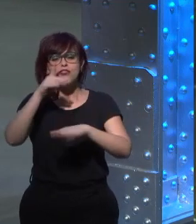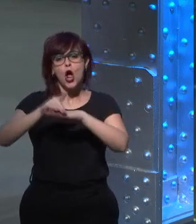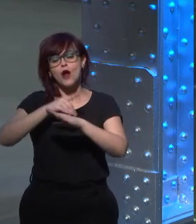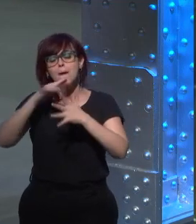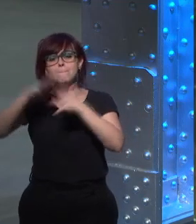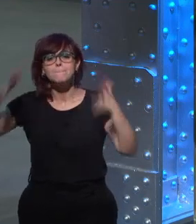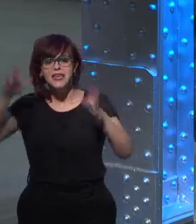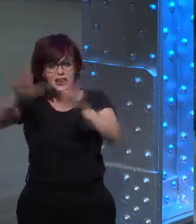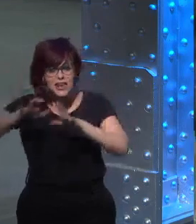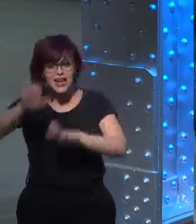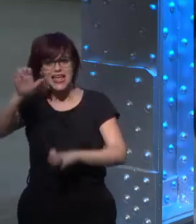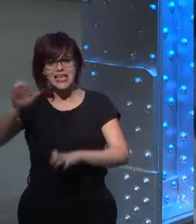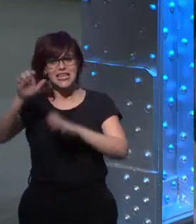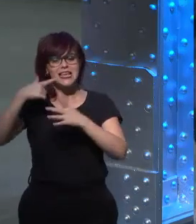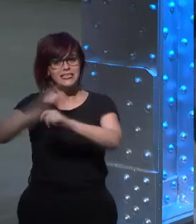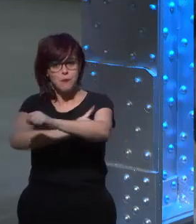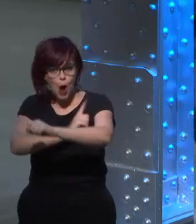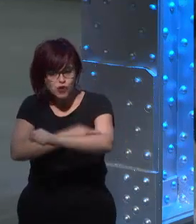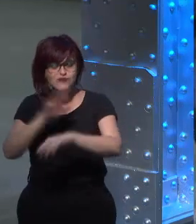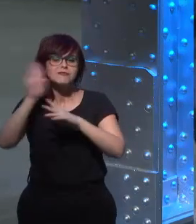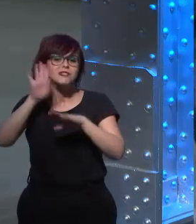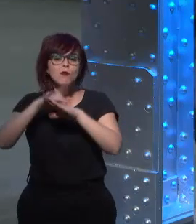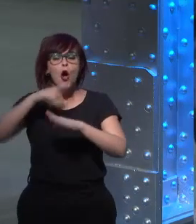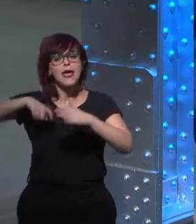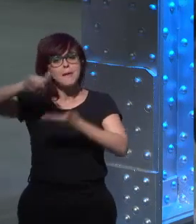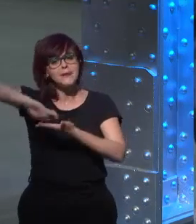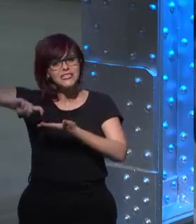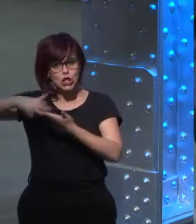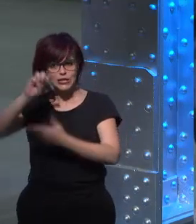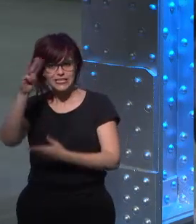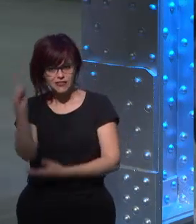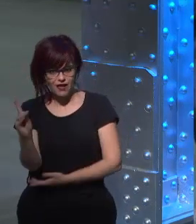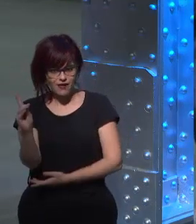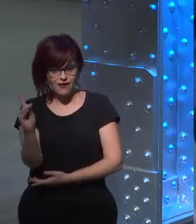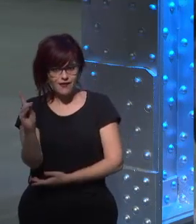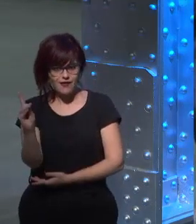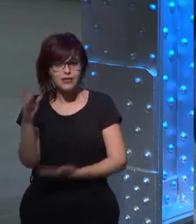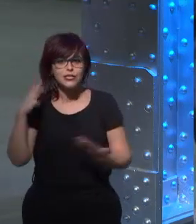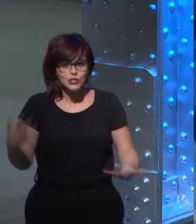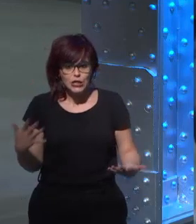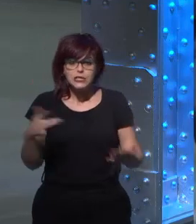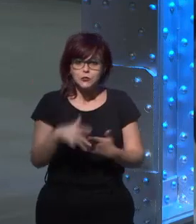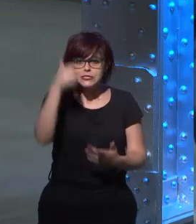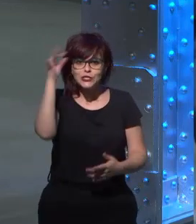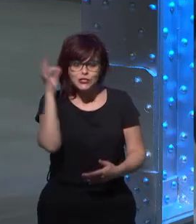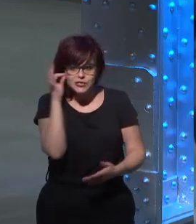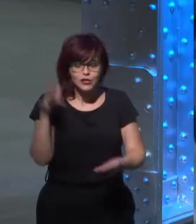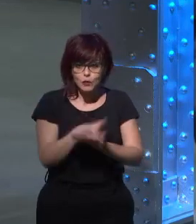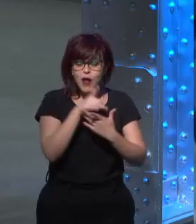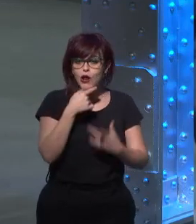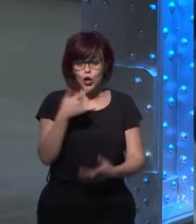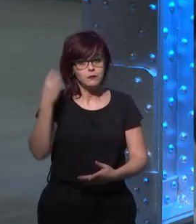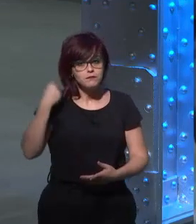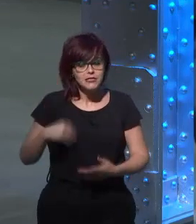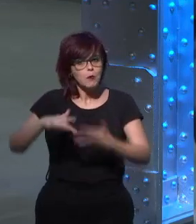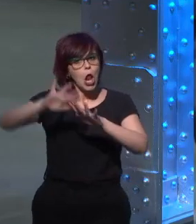eSports, aquí hay gente que sabe de eSports bastante, o la impresión 3D. Es decir, una persona, un chico, una chica que sepa manejar con